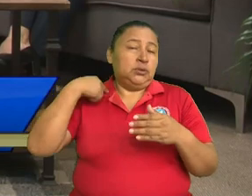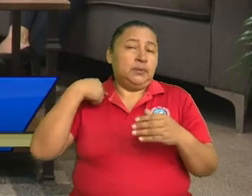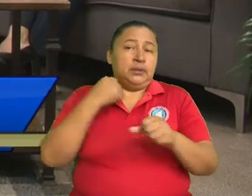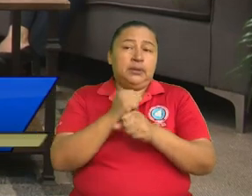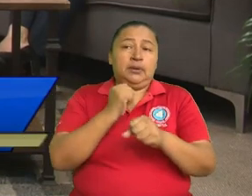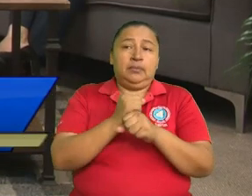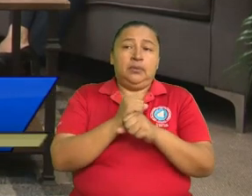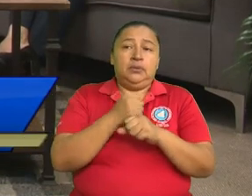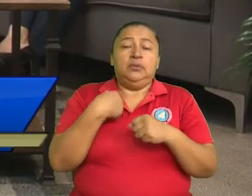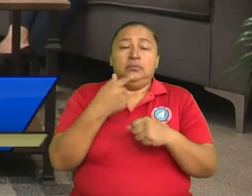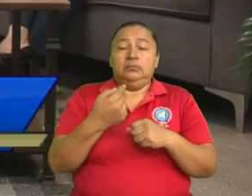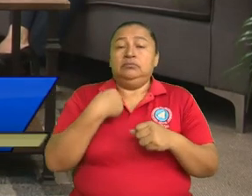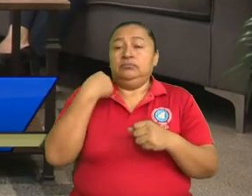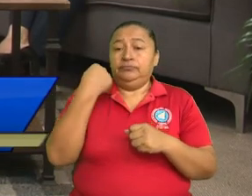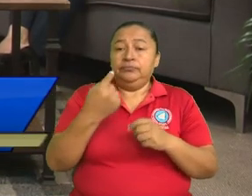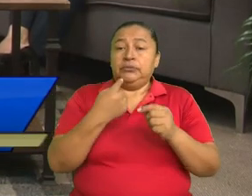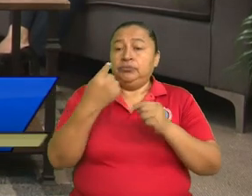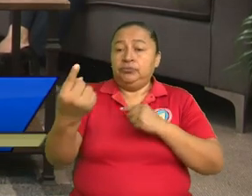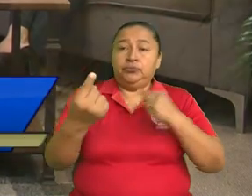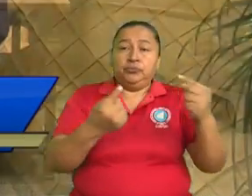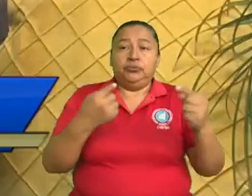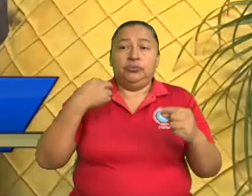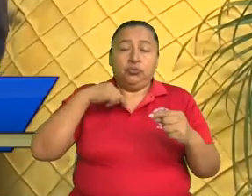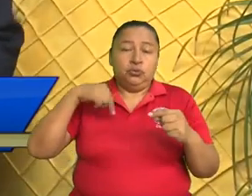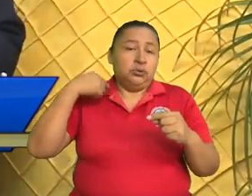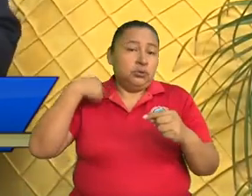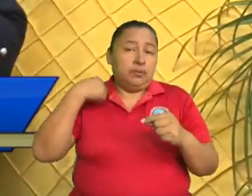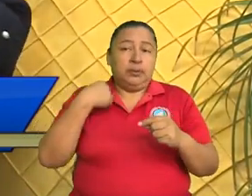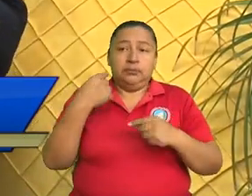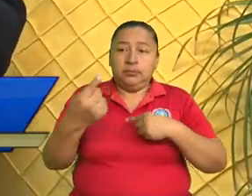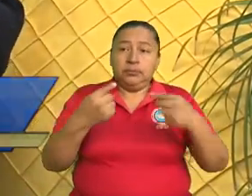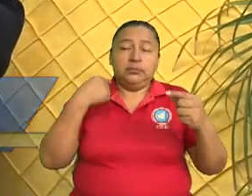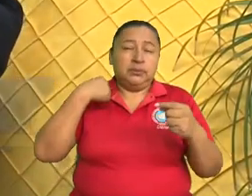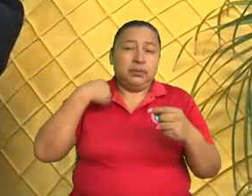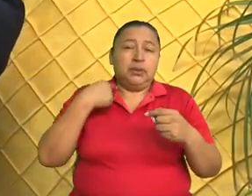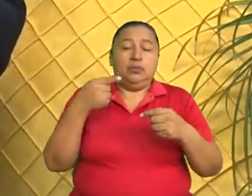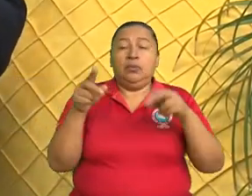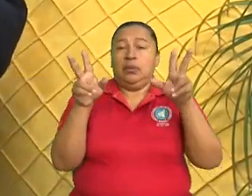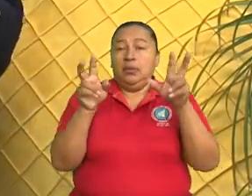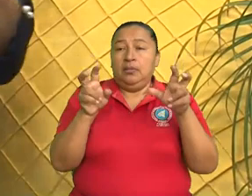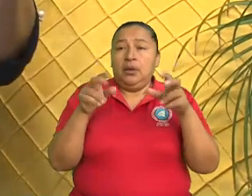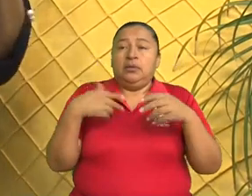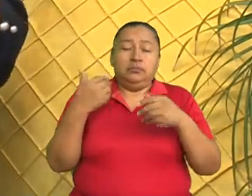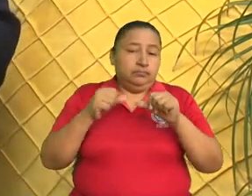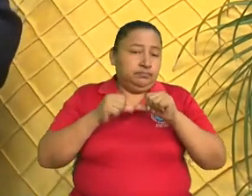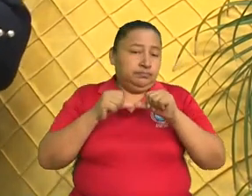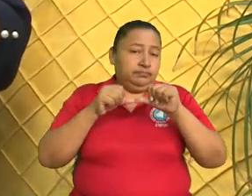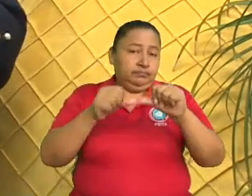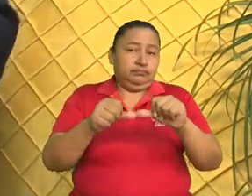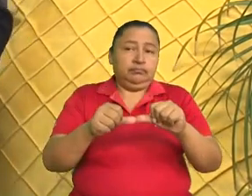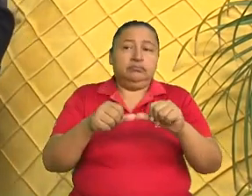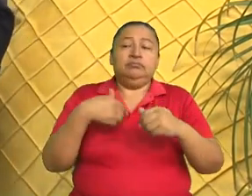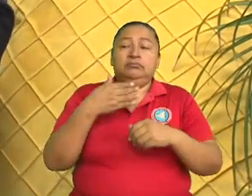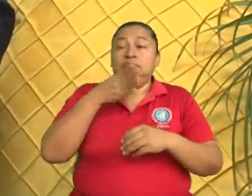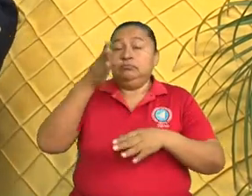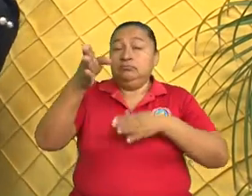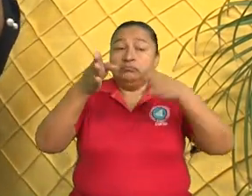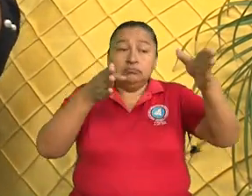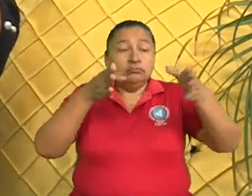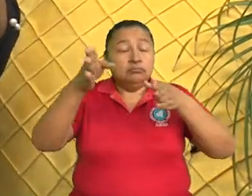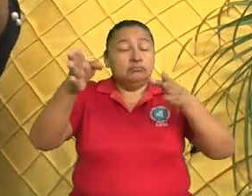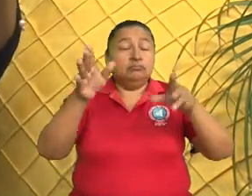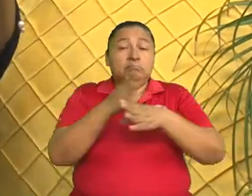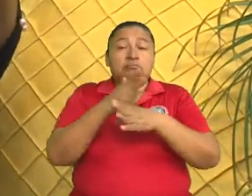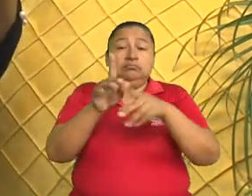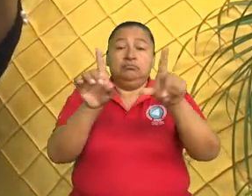la presencia directa en los territorios. Nosotros siempre, pues eso es un tema permanente, ir a los territorios. Ahorita